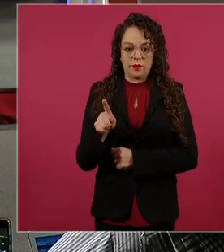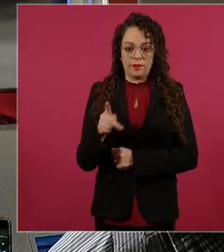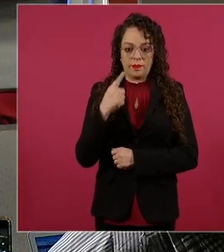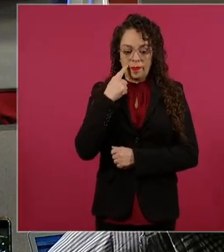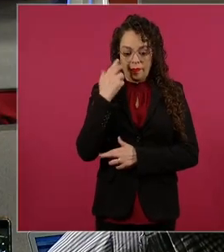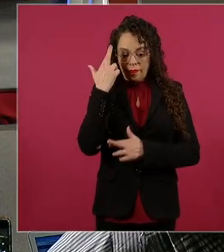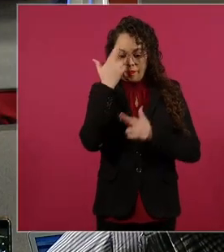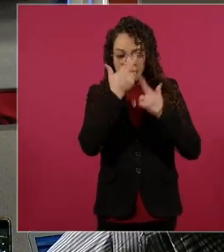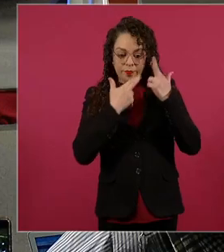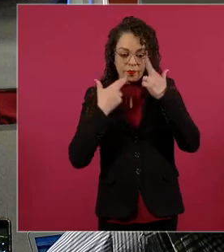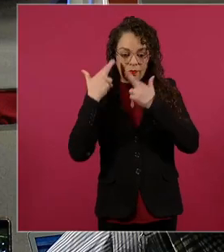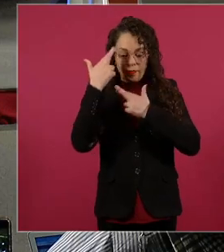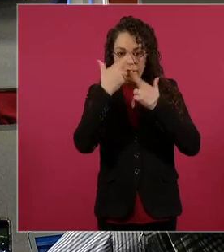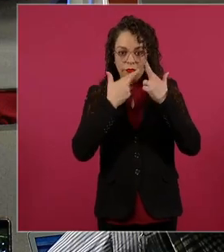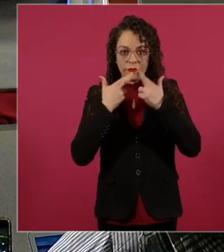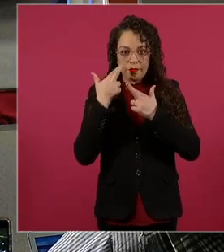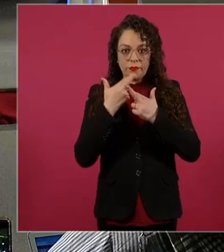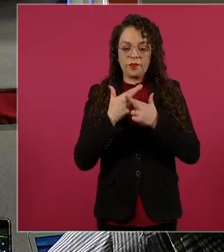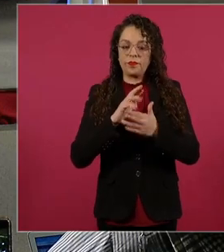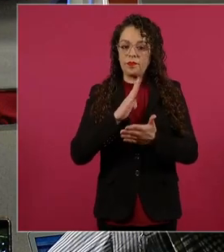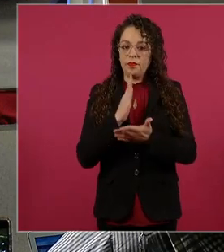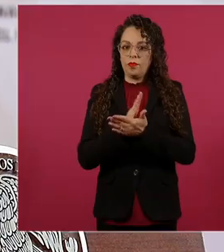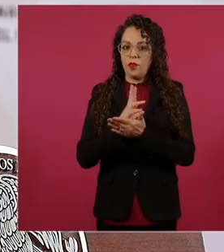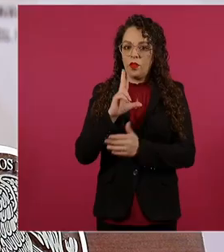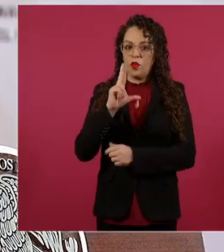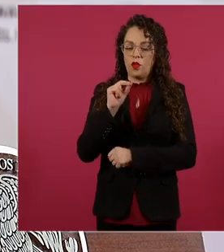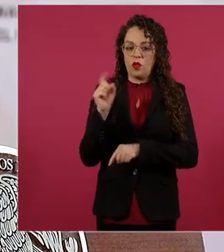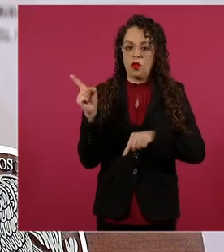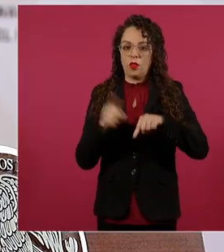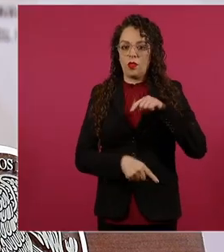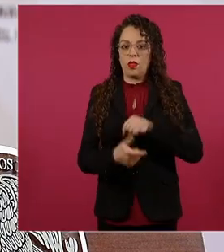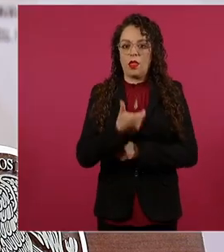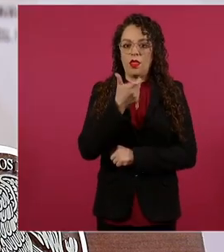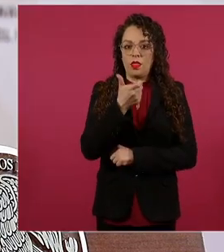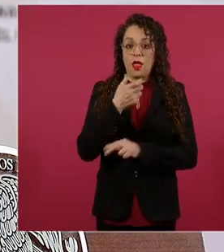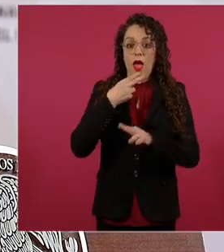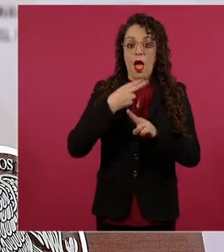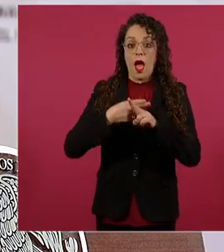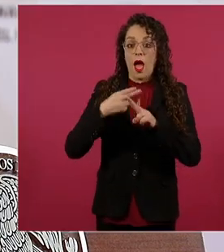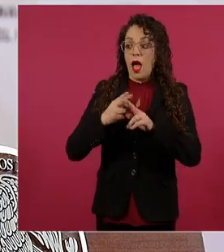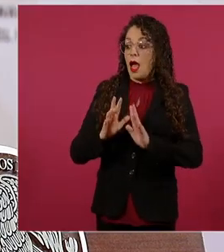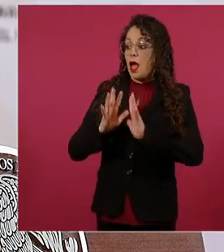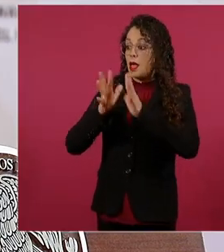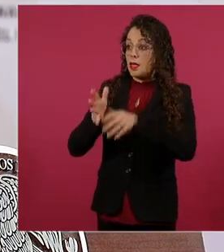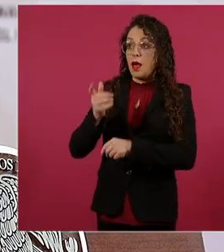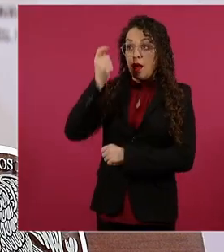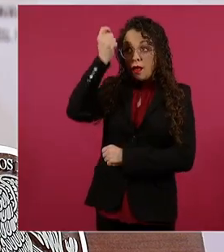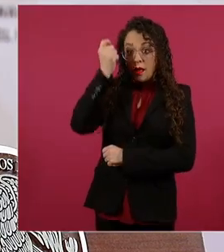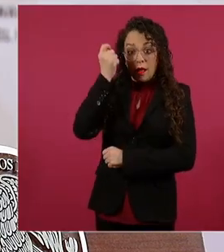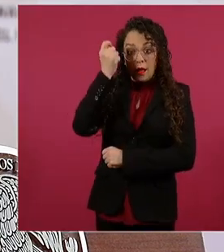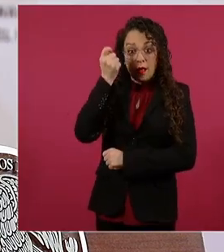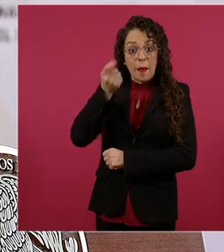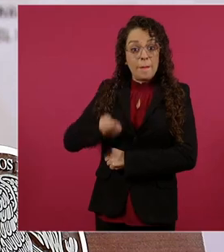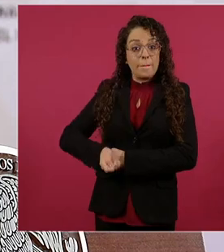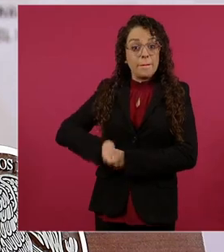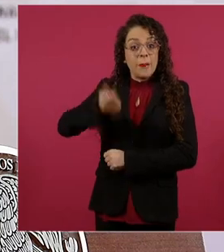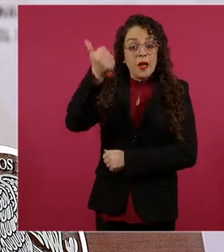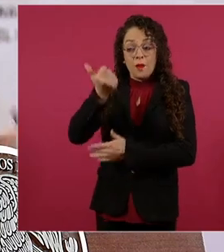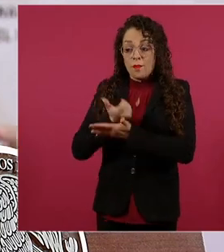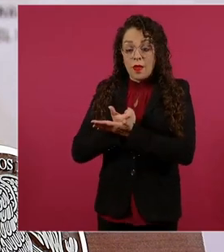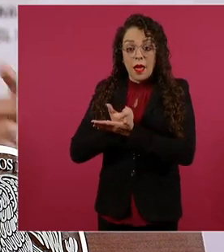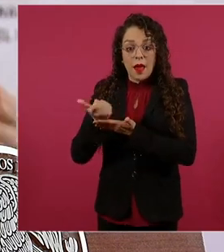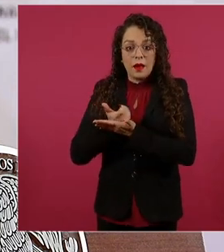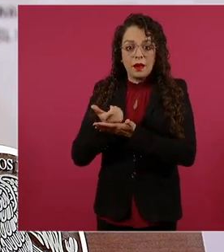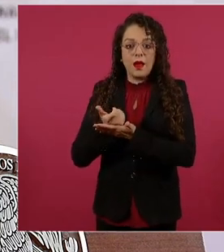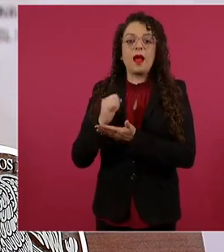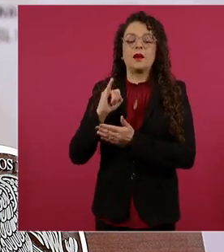hasta que recibe su primera pensión. El momento en el que recibe su primera pensión se le hace un ajuste y la obligación de pago es